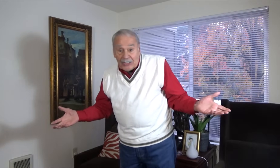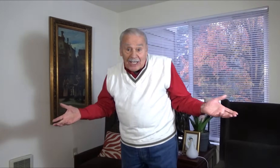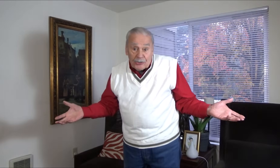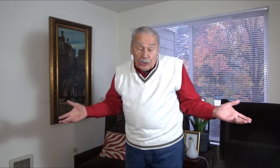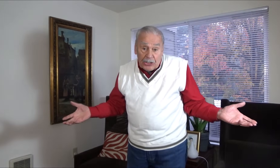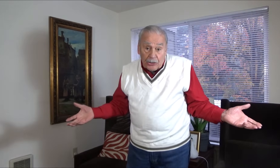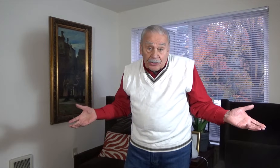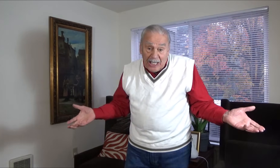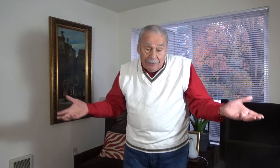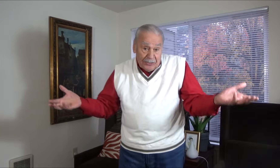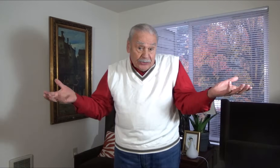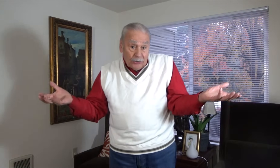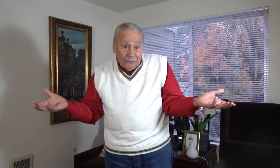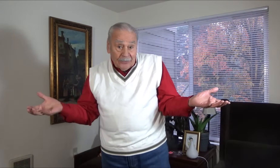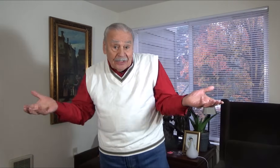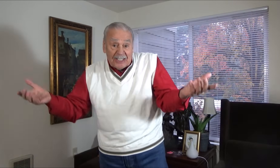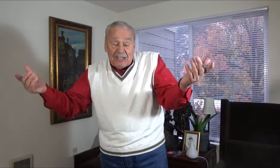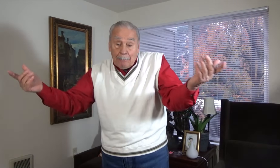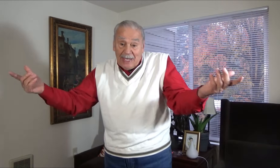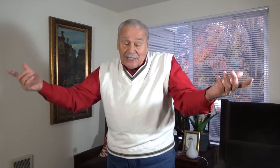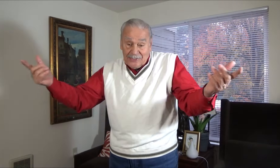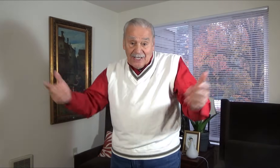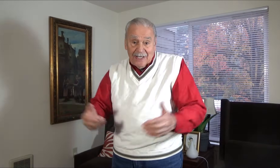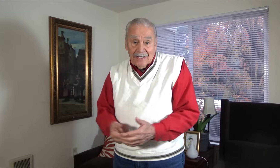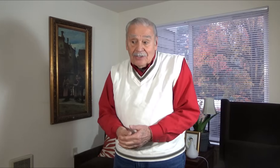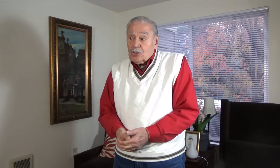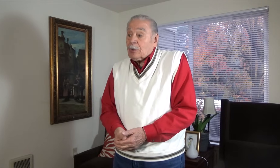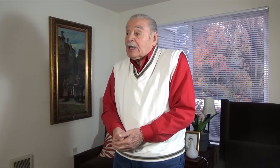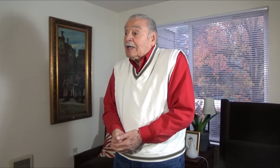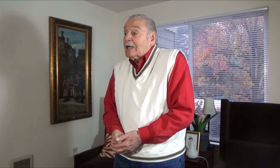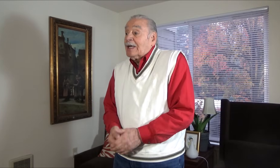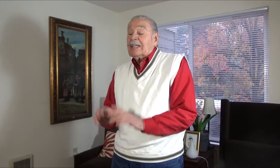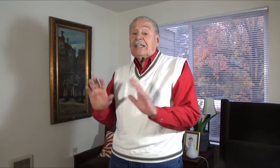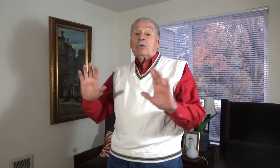Bueno, ya has oído y has visto qué se piensa